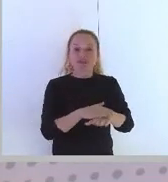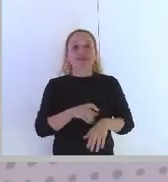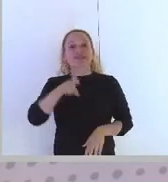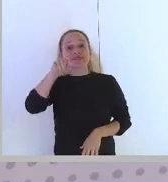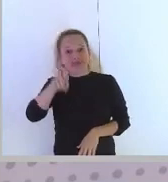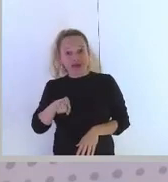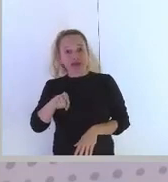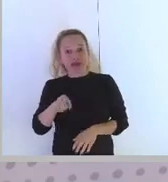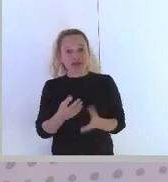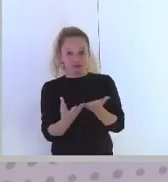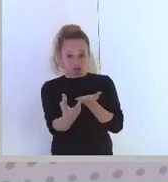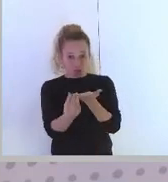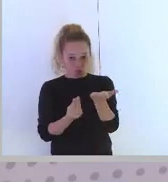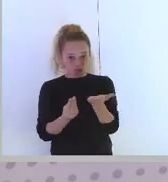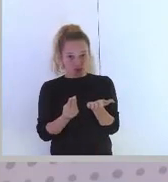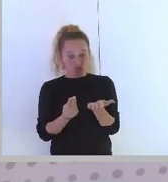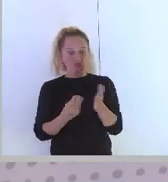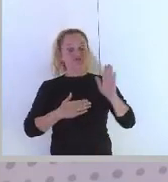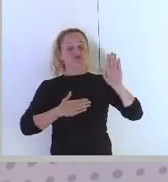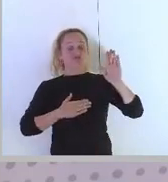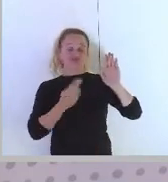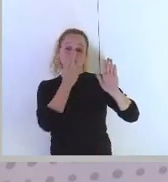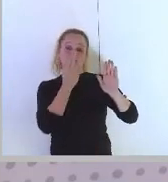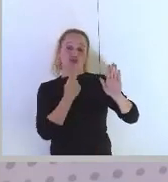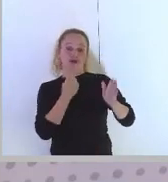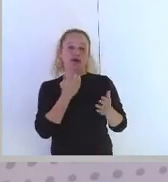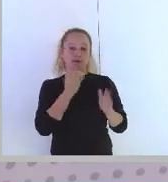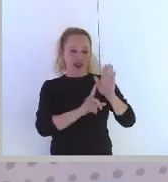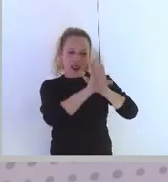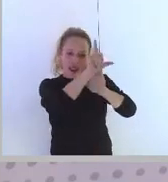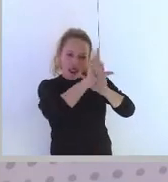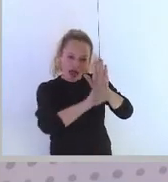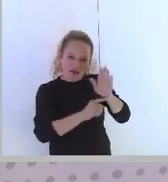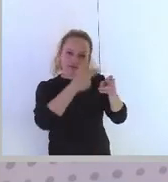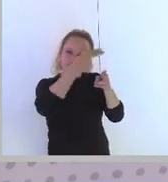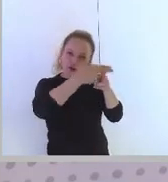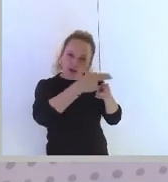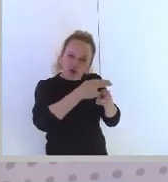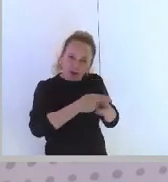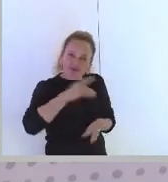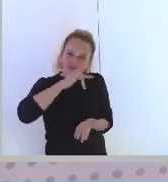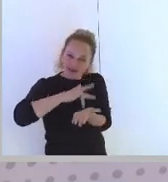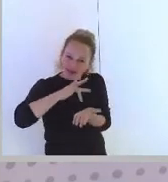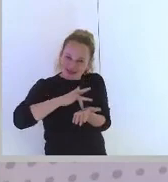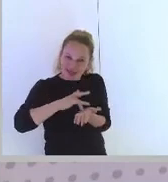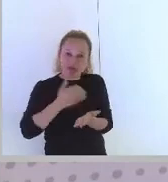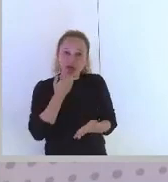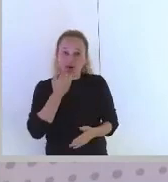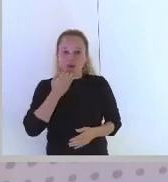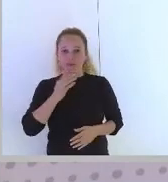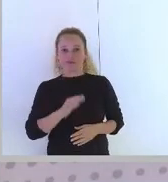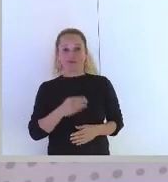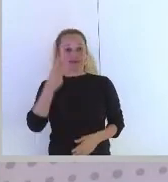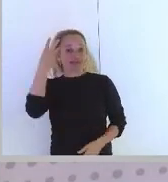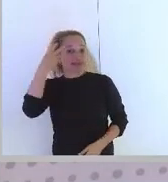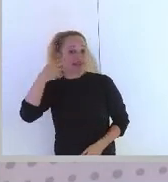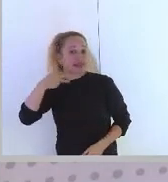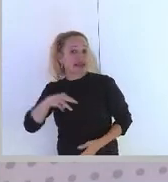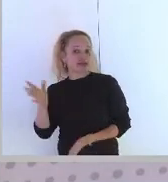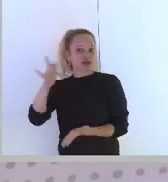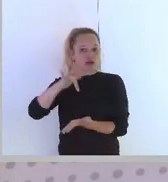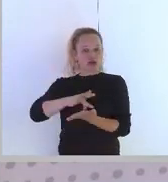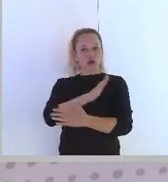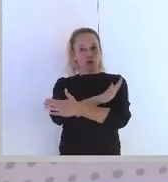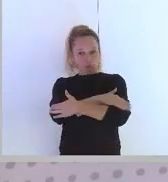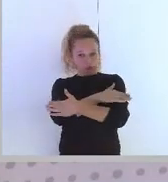en todo caso, cumplir, ¿no? Entonces, vamos a llamar a lista, a la entrada. Los que participen los 3 días